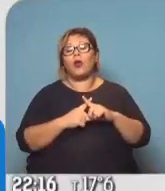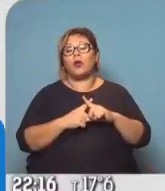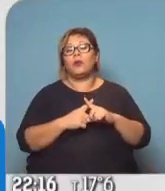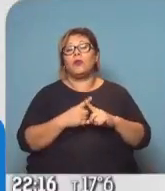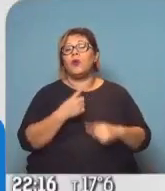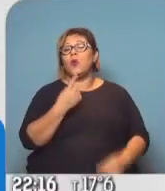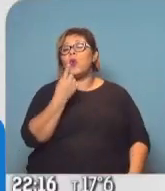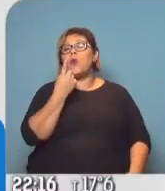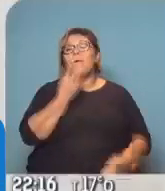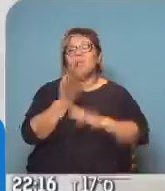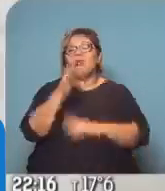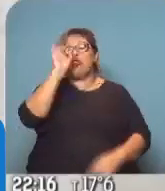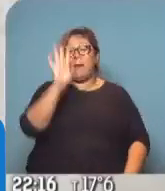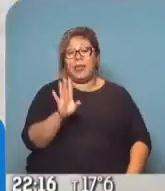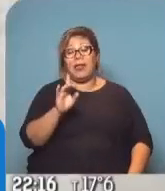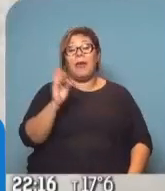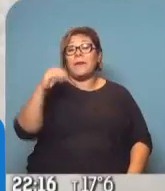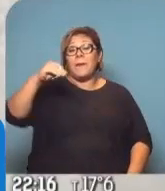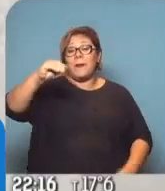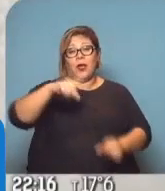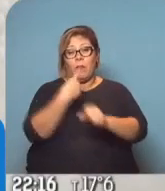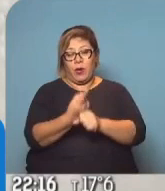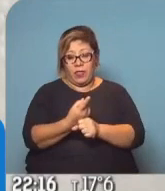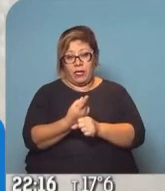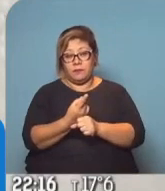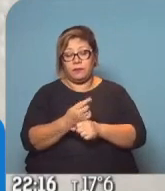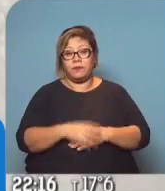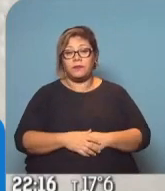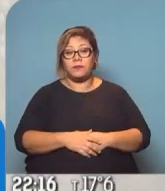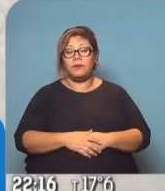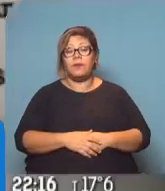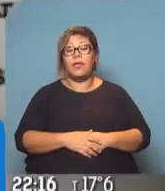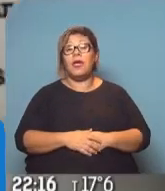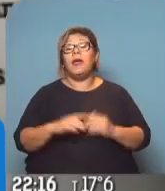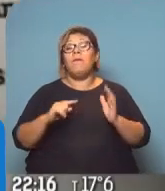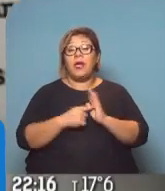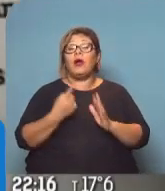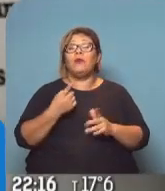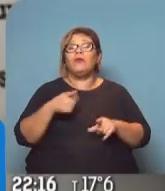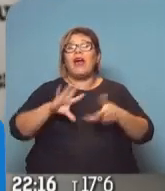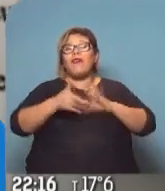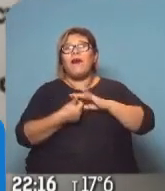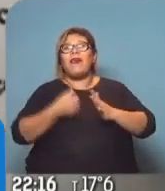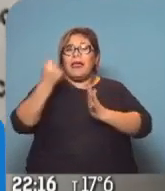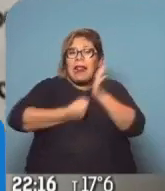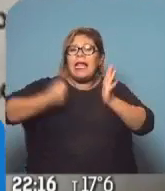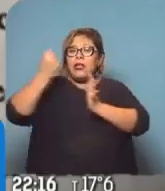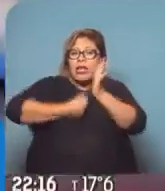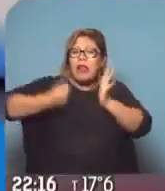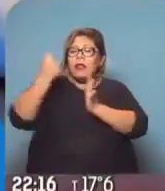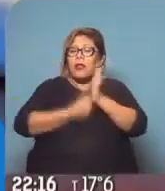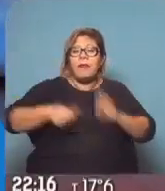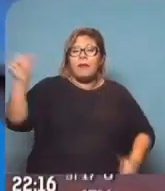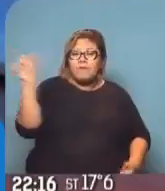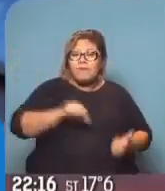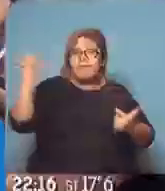como sea, y lo único que sienten que puede funcionar es un delito menor. Es bastante curiosa la